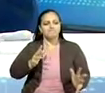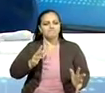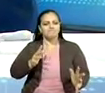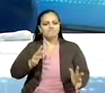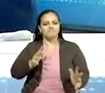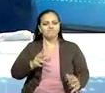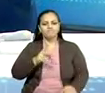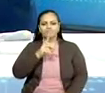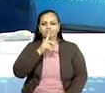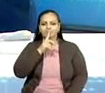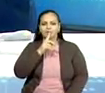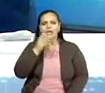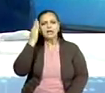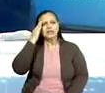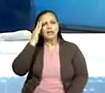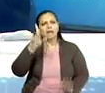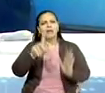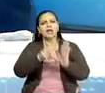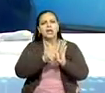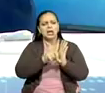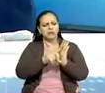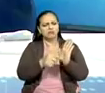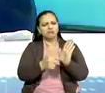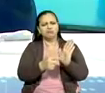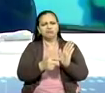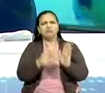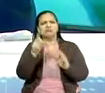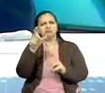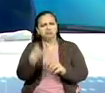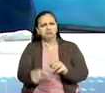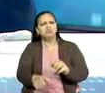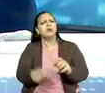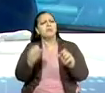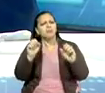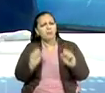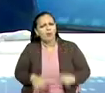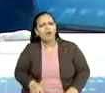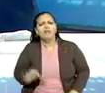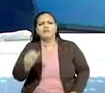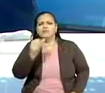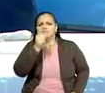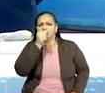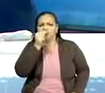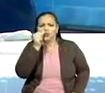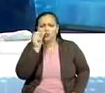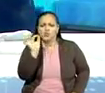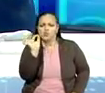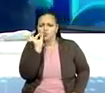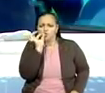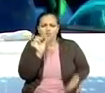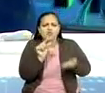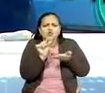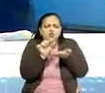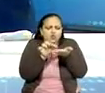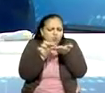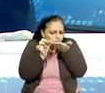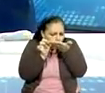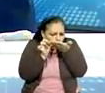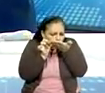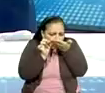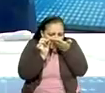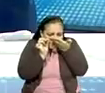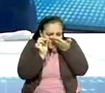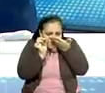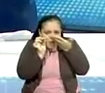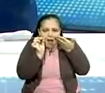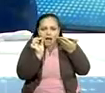la sociedad en su conjunto, nuestra juventud, nuestra niñez, se pudrió, se desbandó. ¿Has